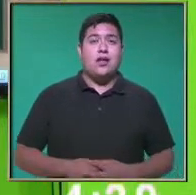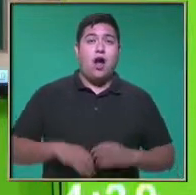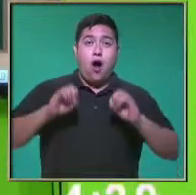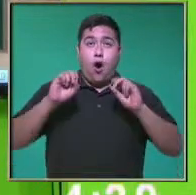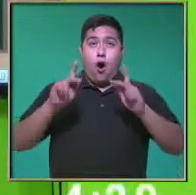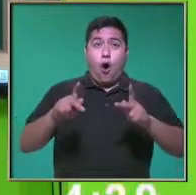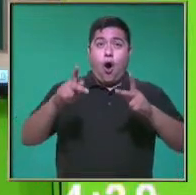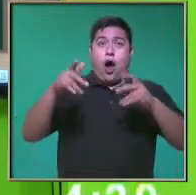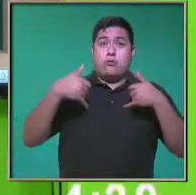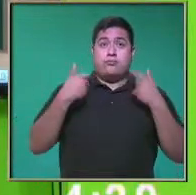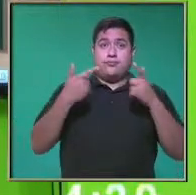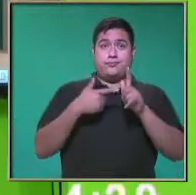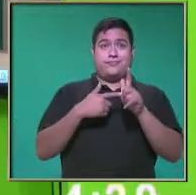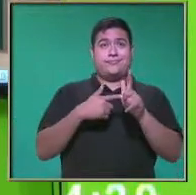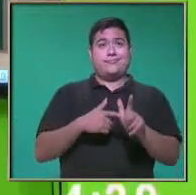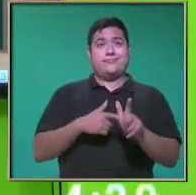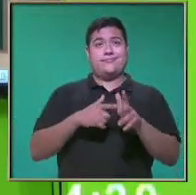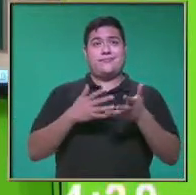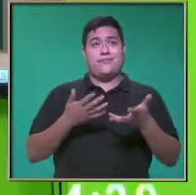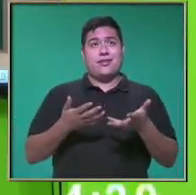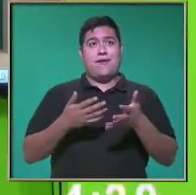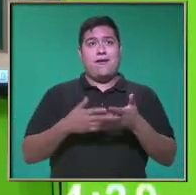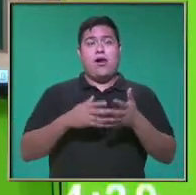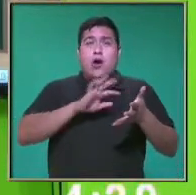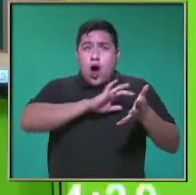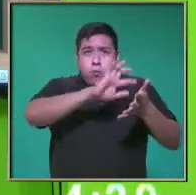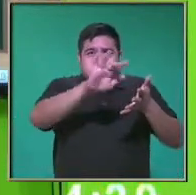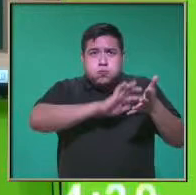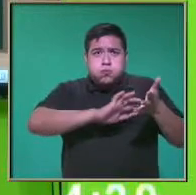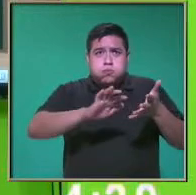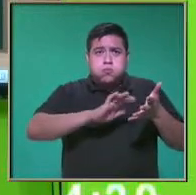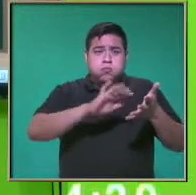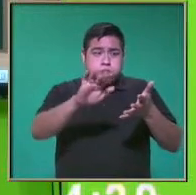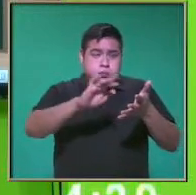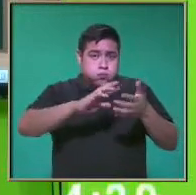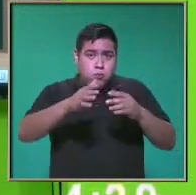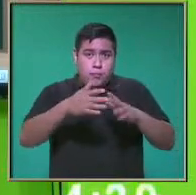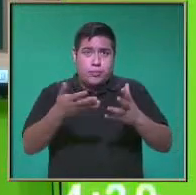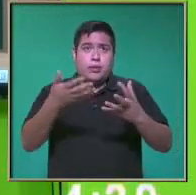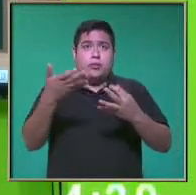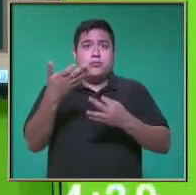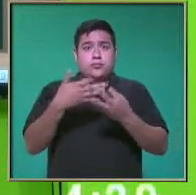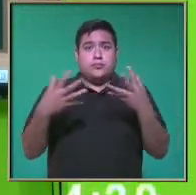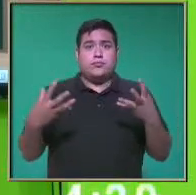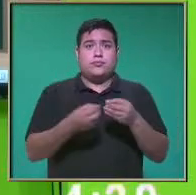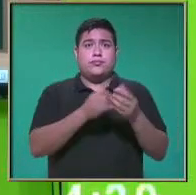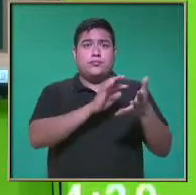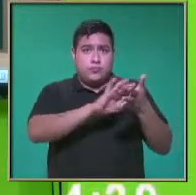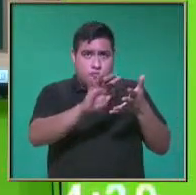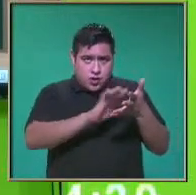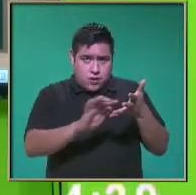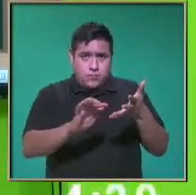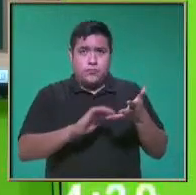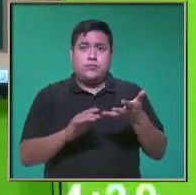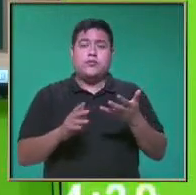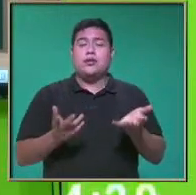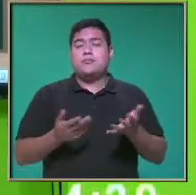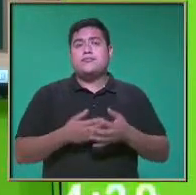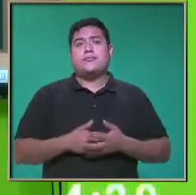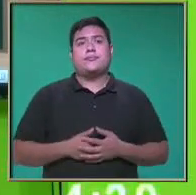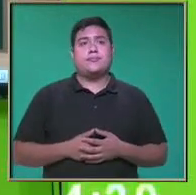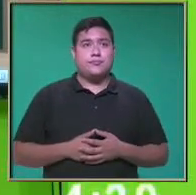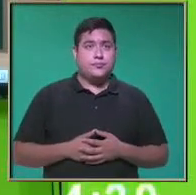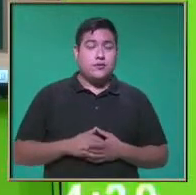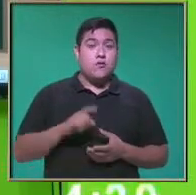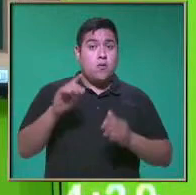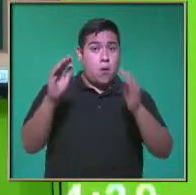Okay, class, let's continue. I invite you to read a text with me, and at the end we are going to make some practices. Te invito, por favor, a que leas en